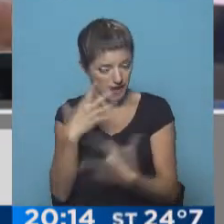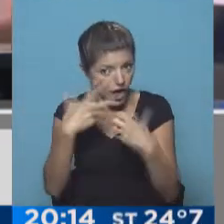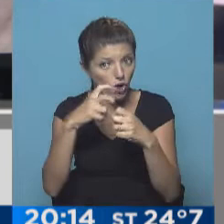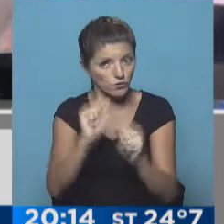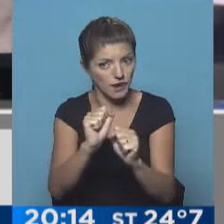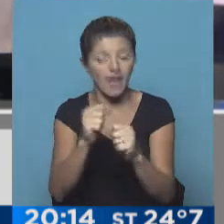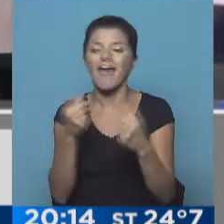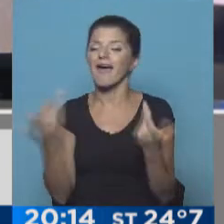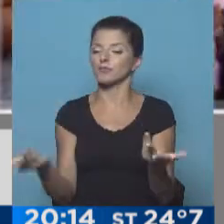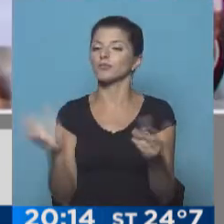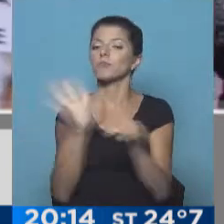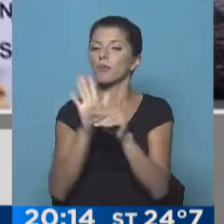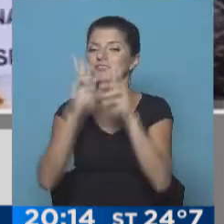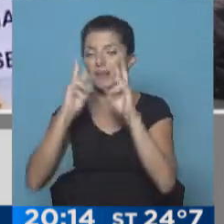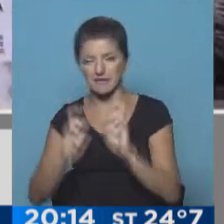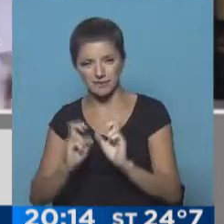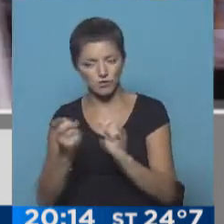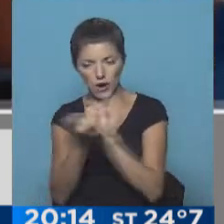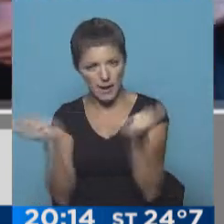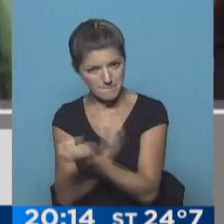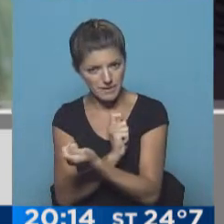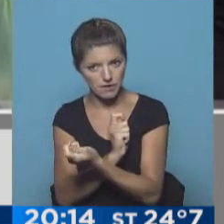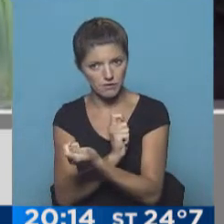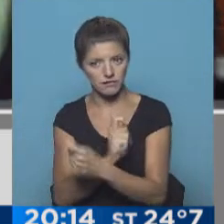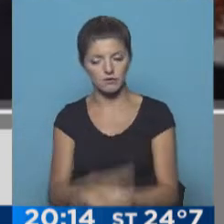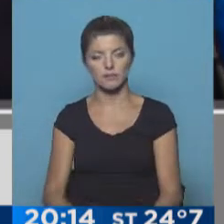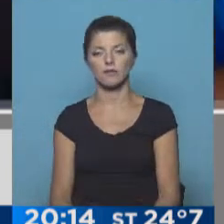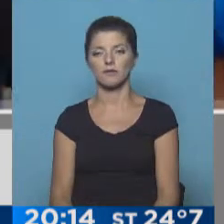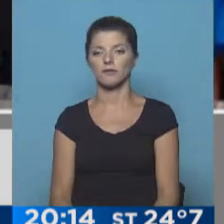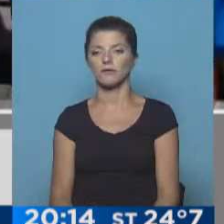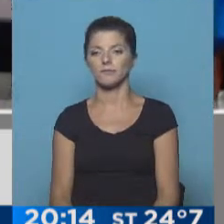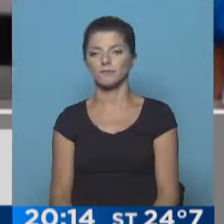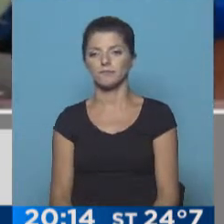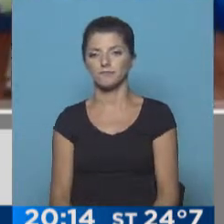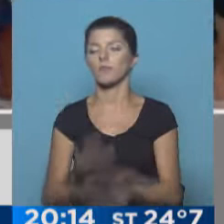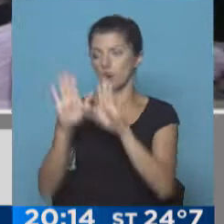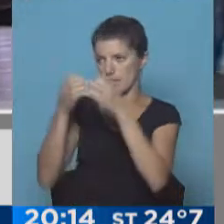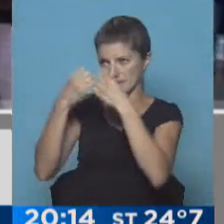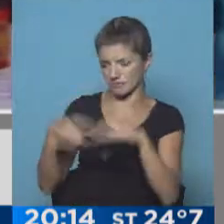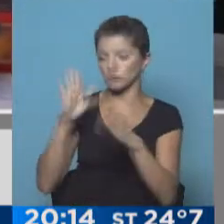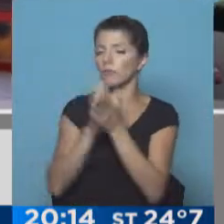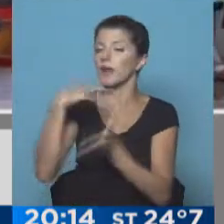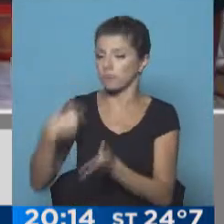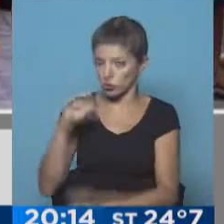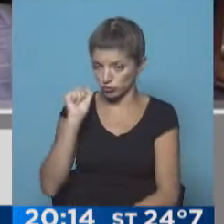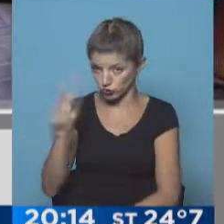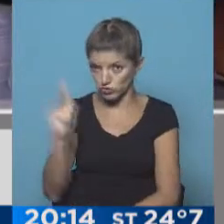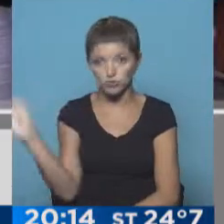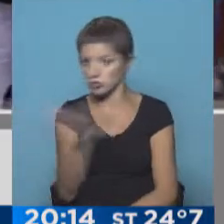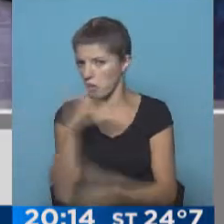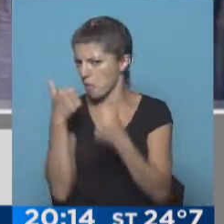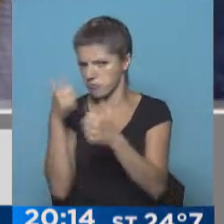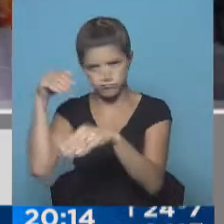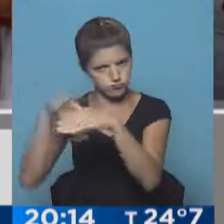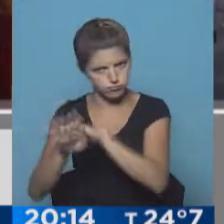pista también cambiaría en función justamente de la investigación. Bueno, empezamos por las pertenencias. Las pertenencias están perfectamente